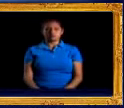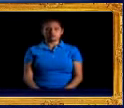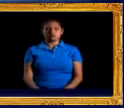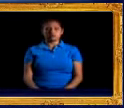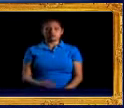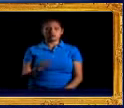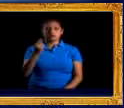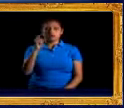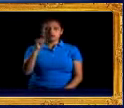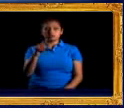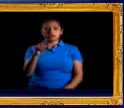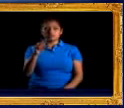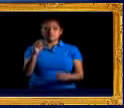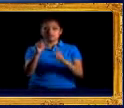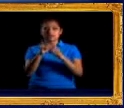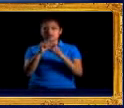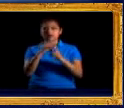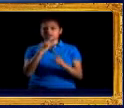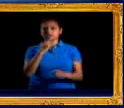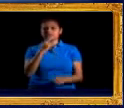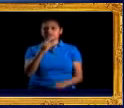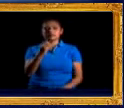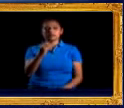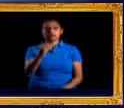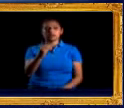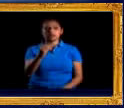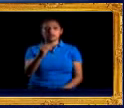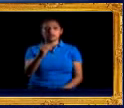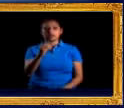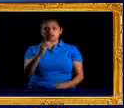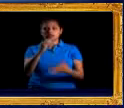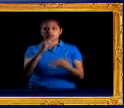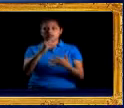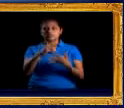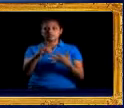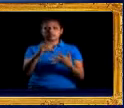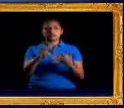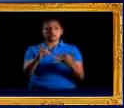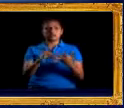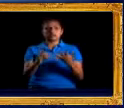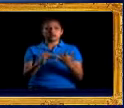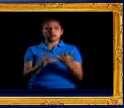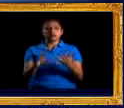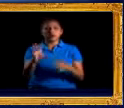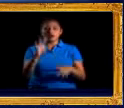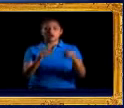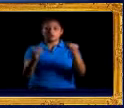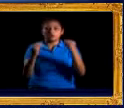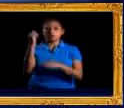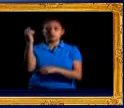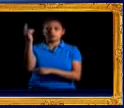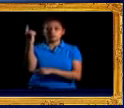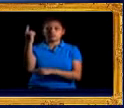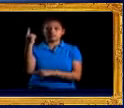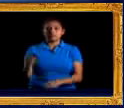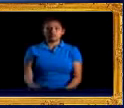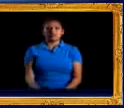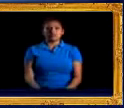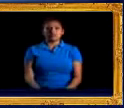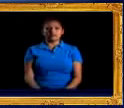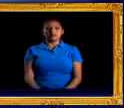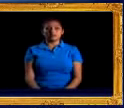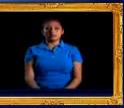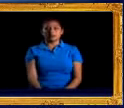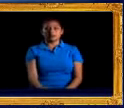que esta palabra, hermano, describe algo muy importante. Pero cabe mencionar que la mujer